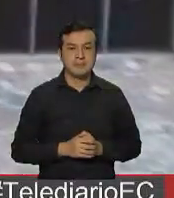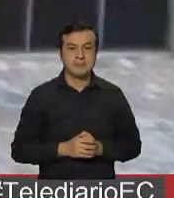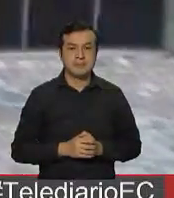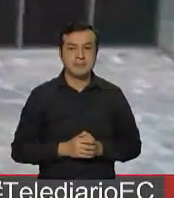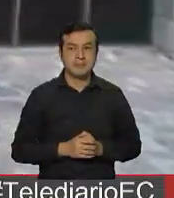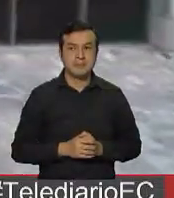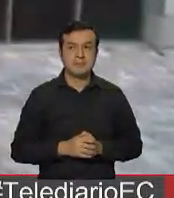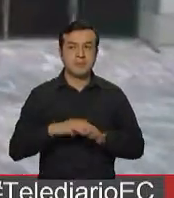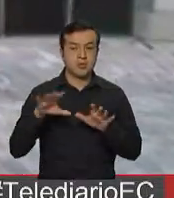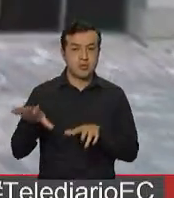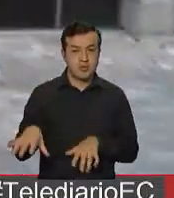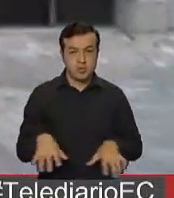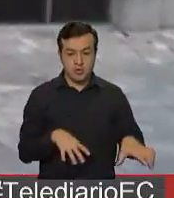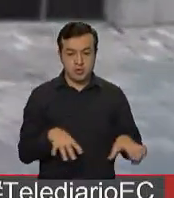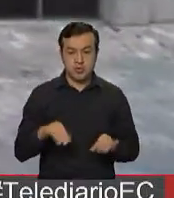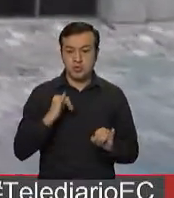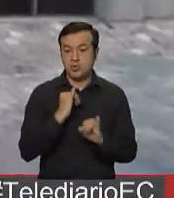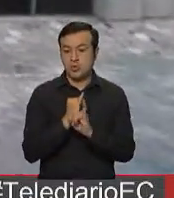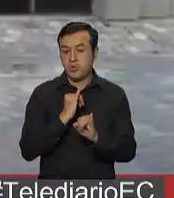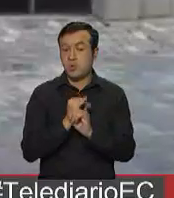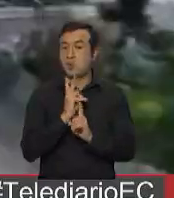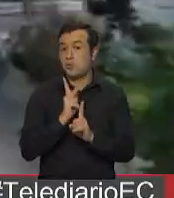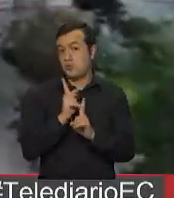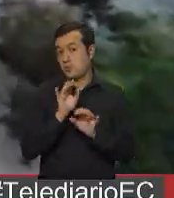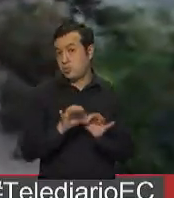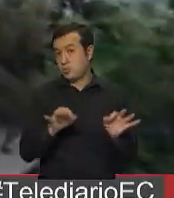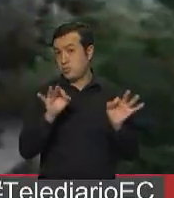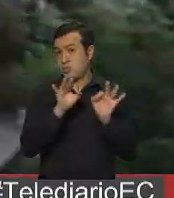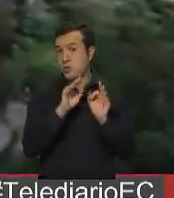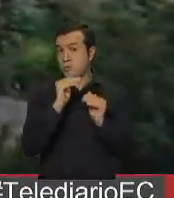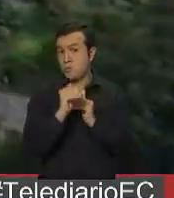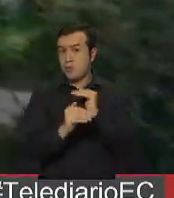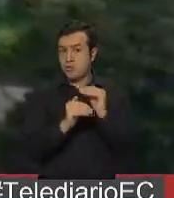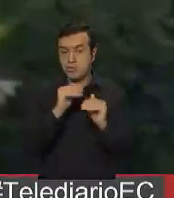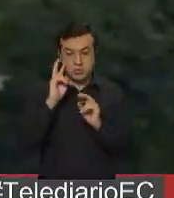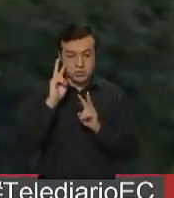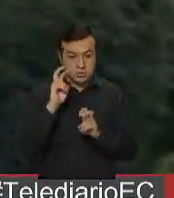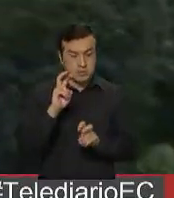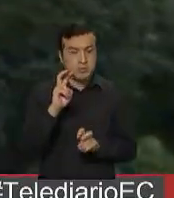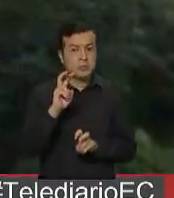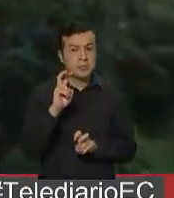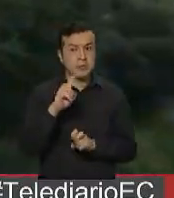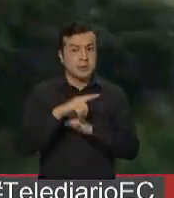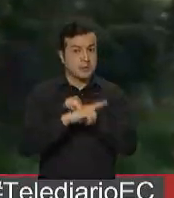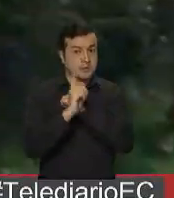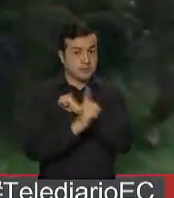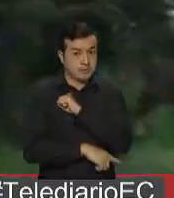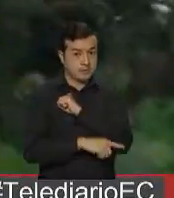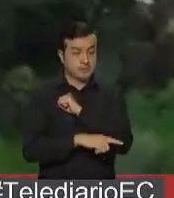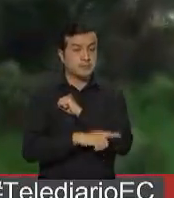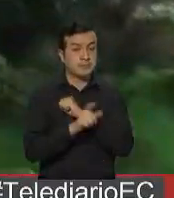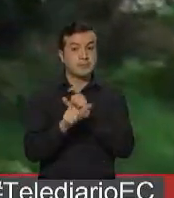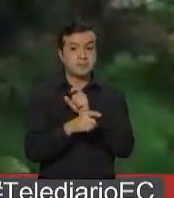La coordinación institucional es clave al momento de seguir un proceso de investigación y posterior sanción a los responsables de actos de